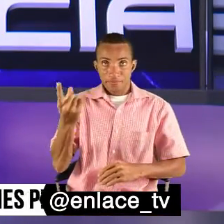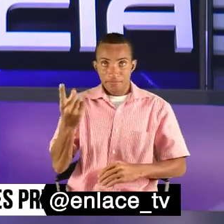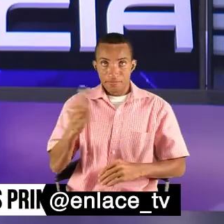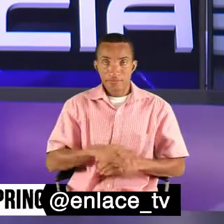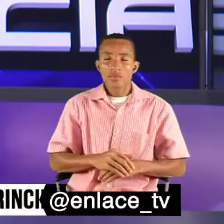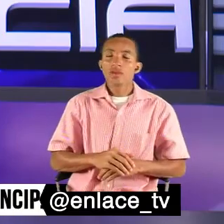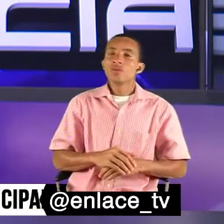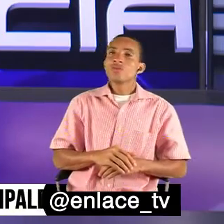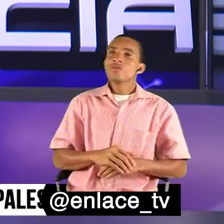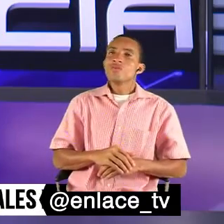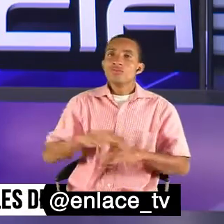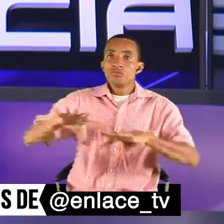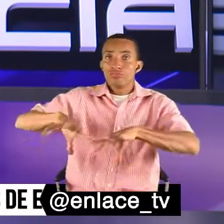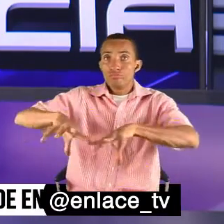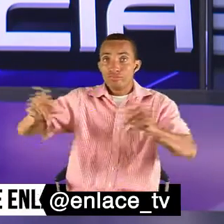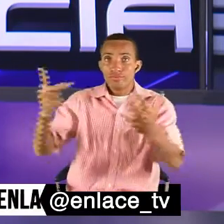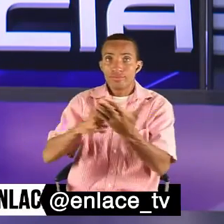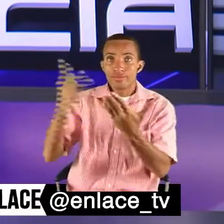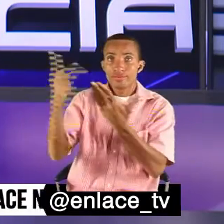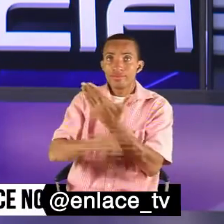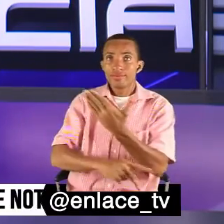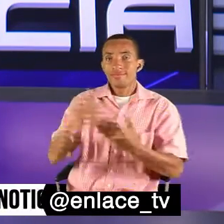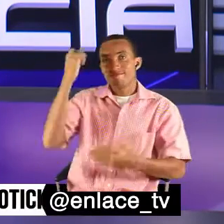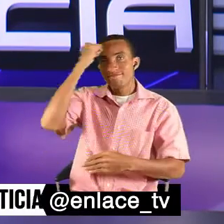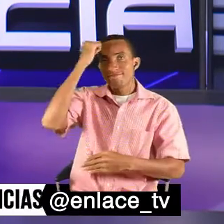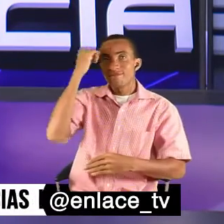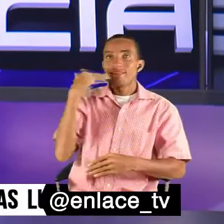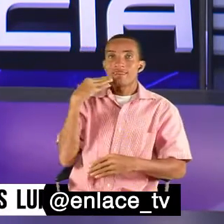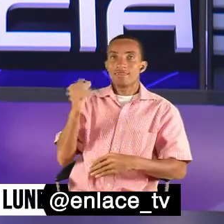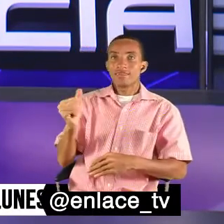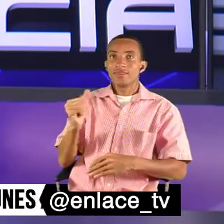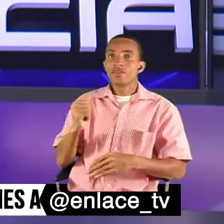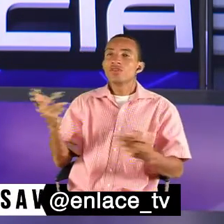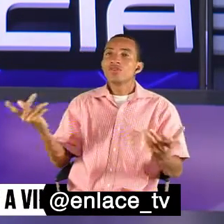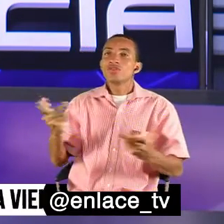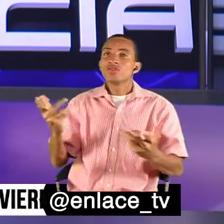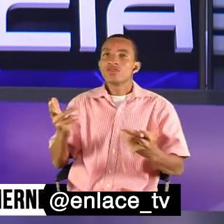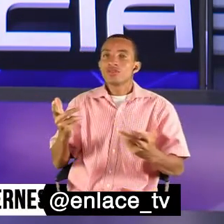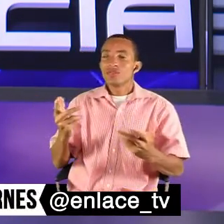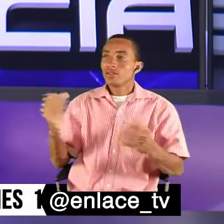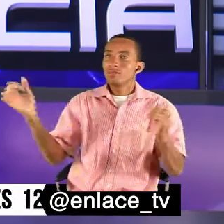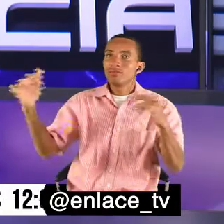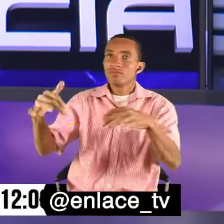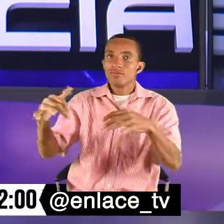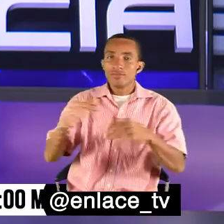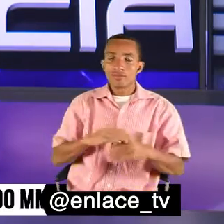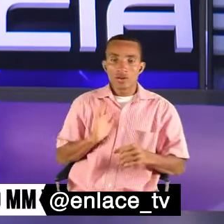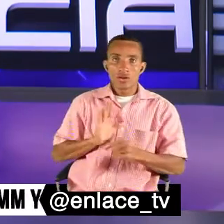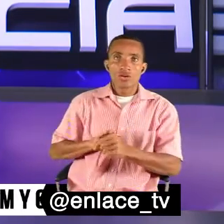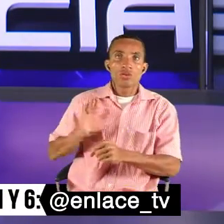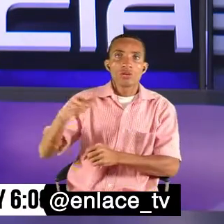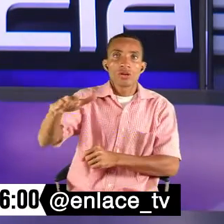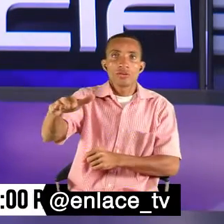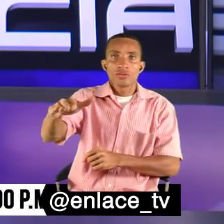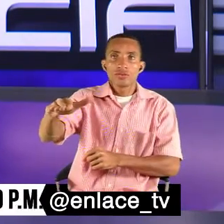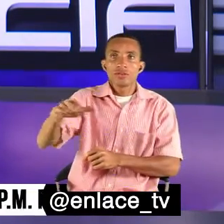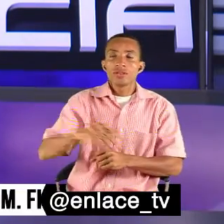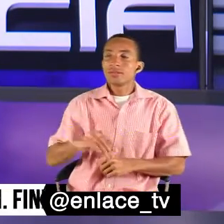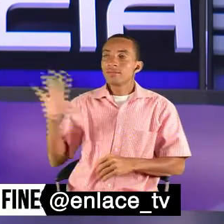a Barranca Bermeja en encuentro nacional que tendrá lugar en Buenaventura. Los cacos le arrebataron lo que llevaba cuando salía